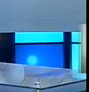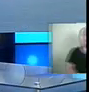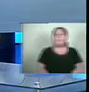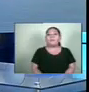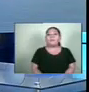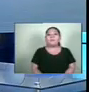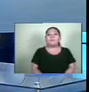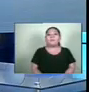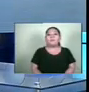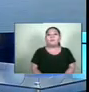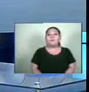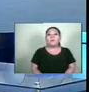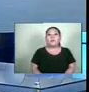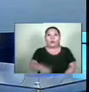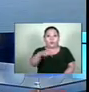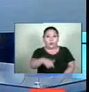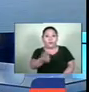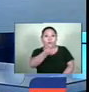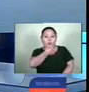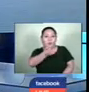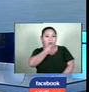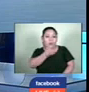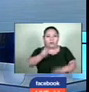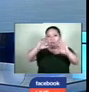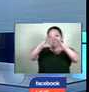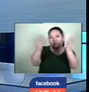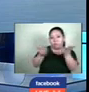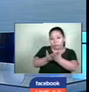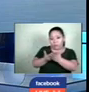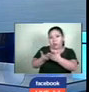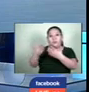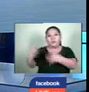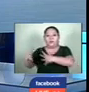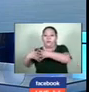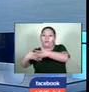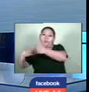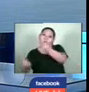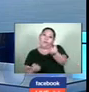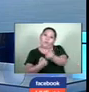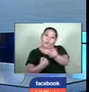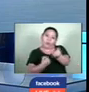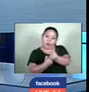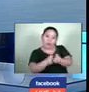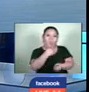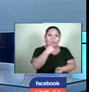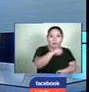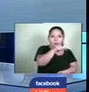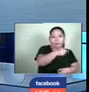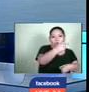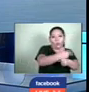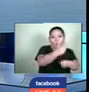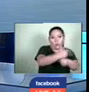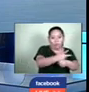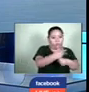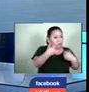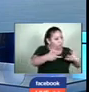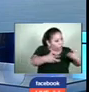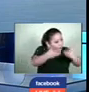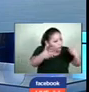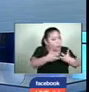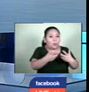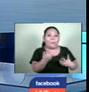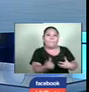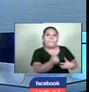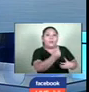Vamos ahora con noticias también internacionales. Con el apoyo de Estados Unidos, autoridades guatemaltecas desarticularon una red